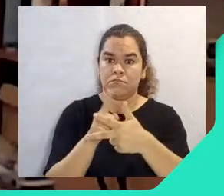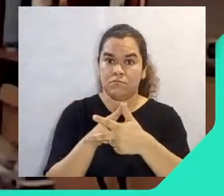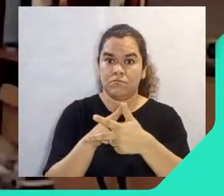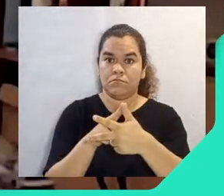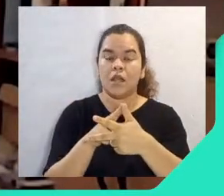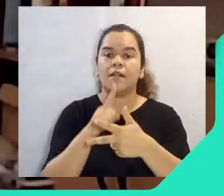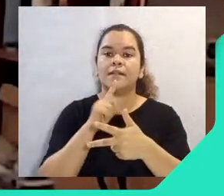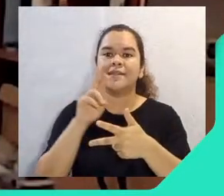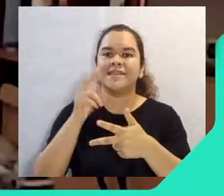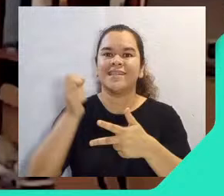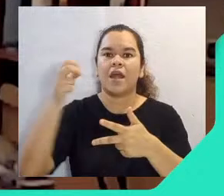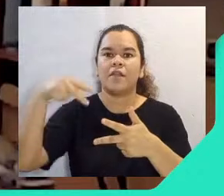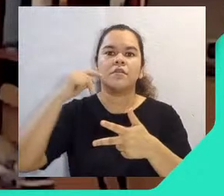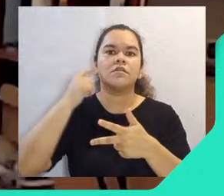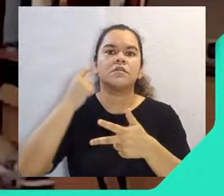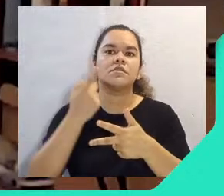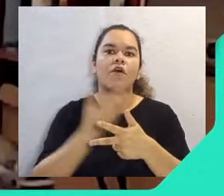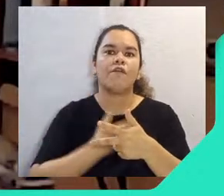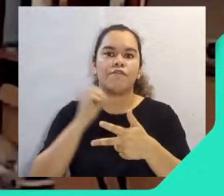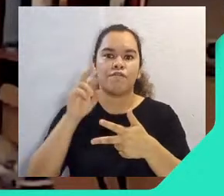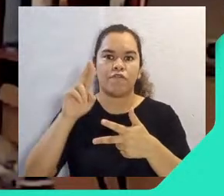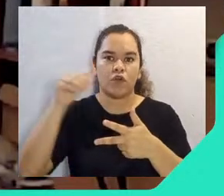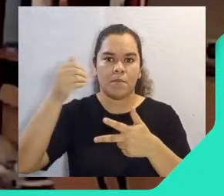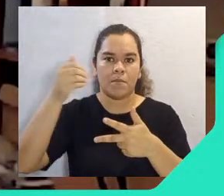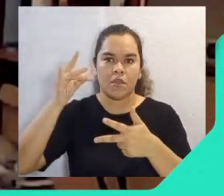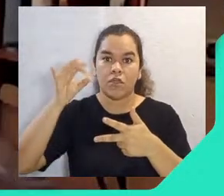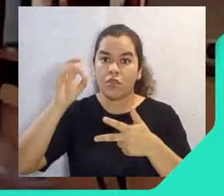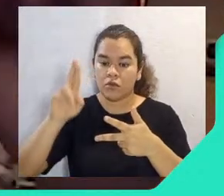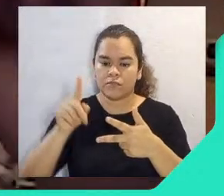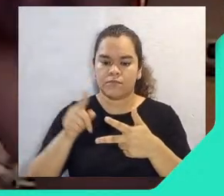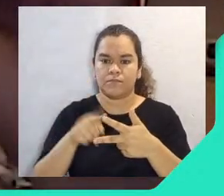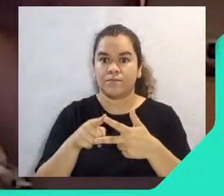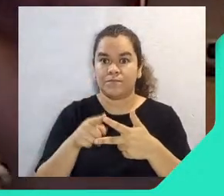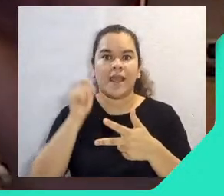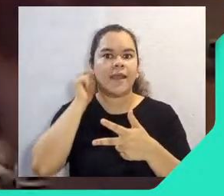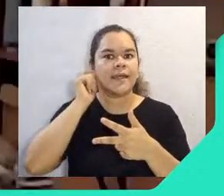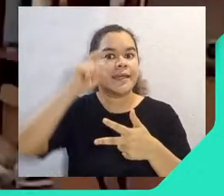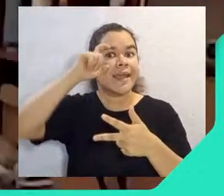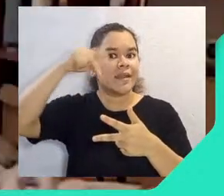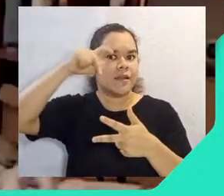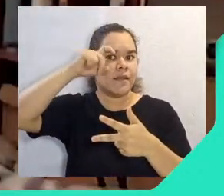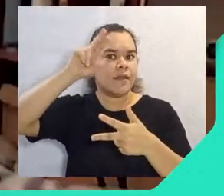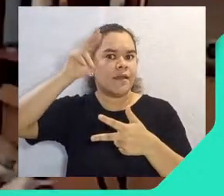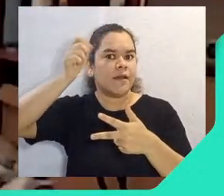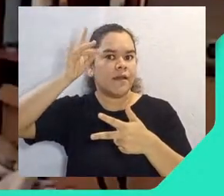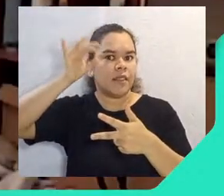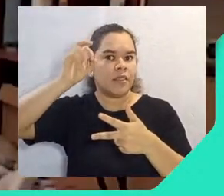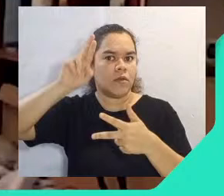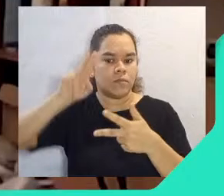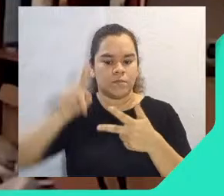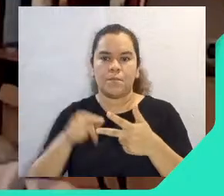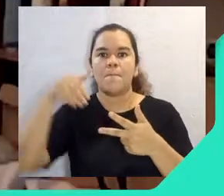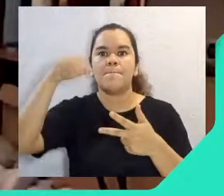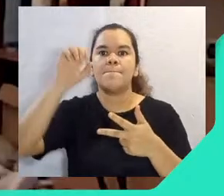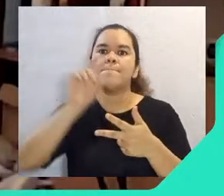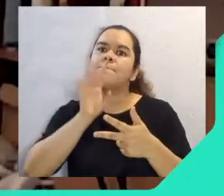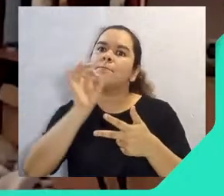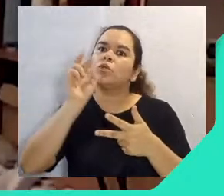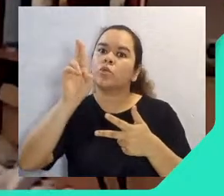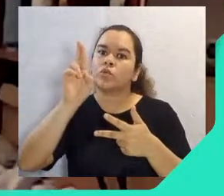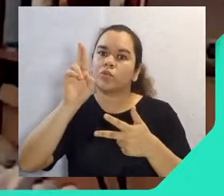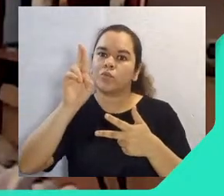el generador y el motor. Estas máquinas eléctricas, digamos, que están omnipresentes,